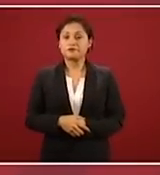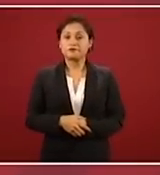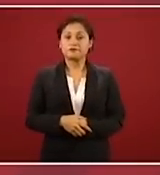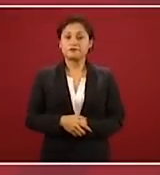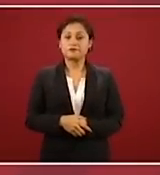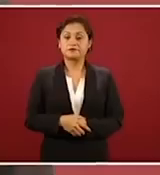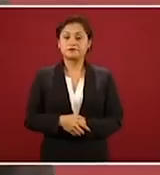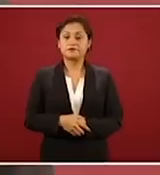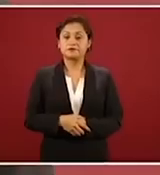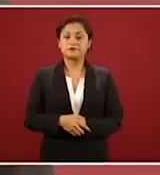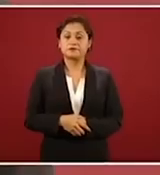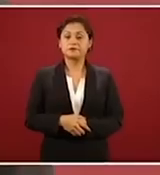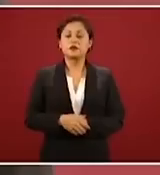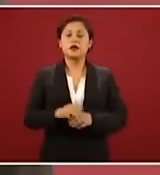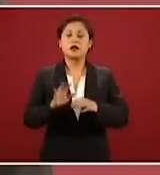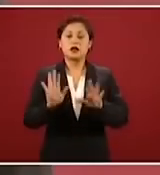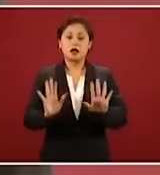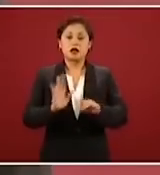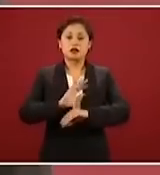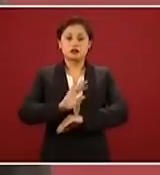de acuerdo a los estudios,